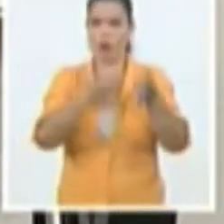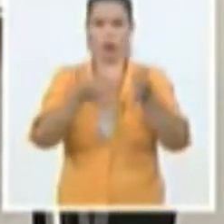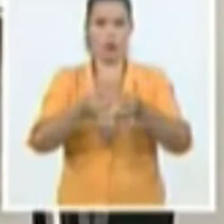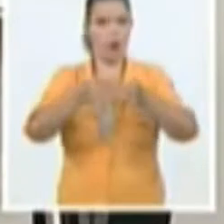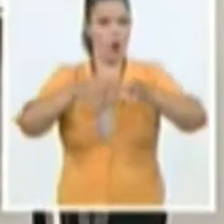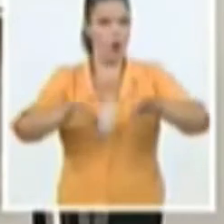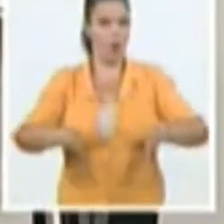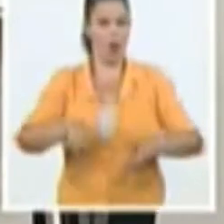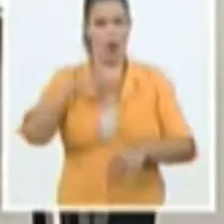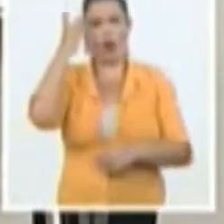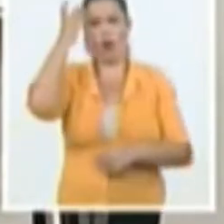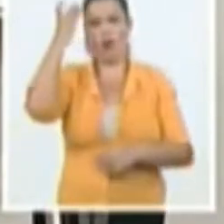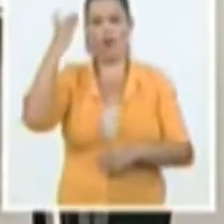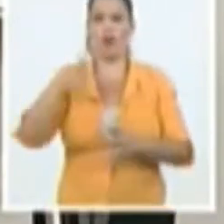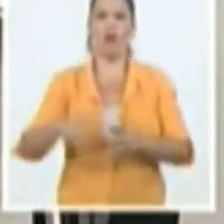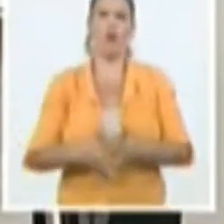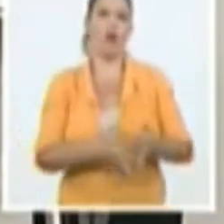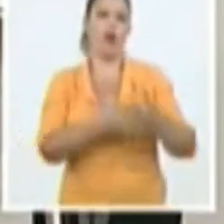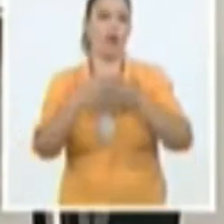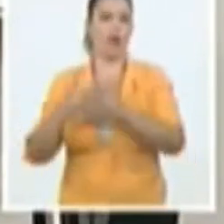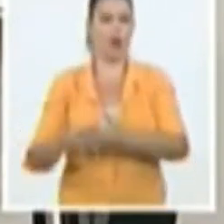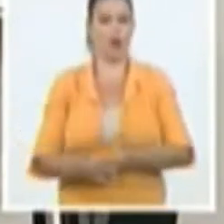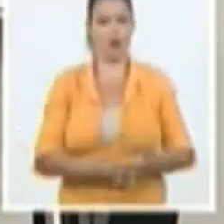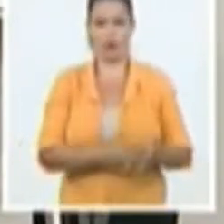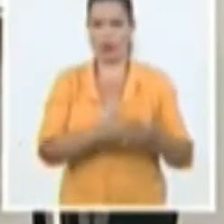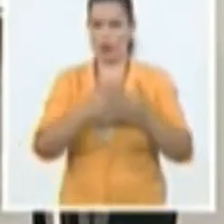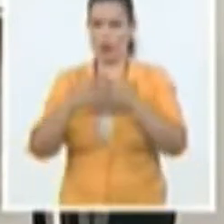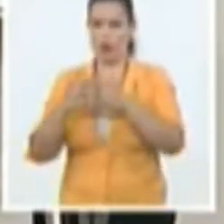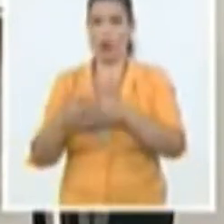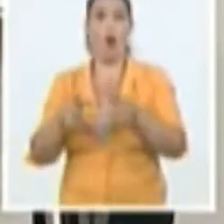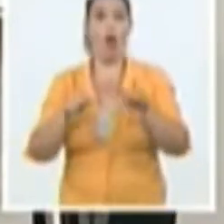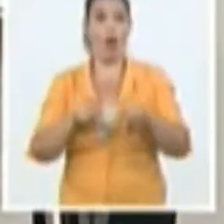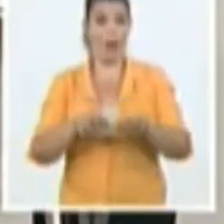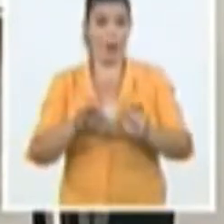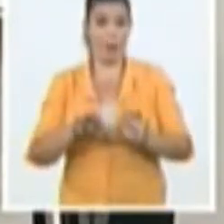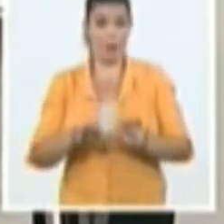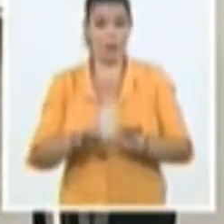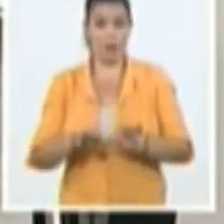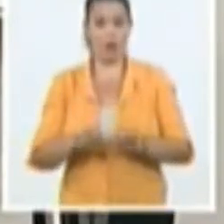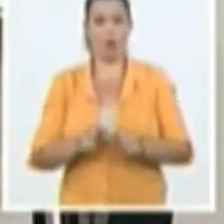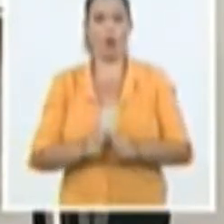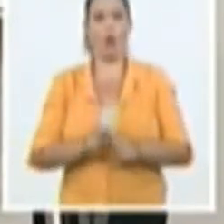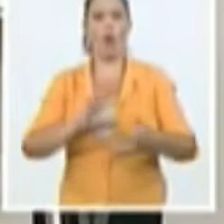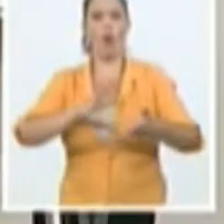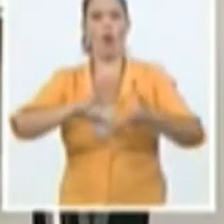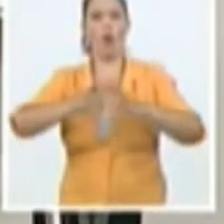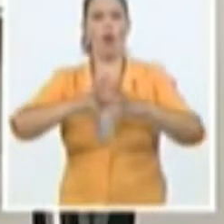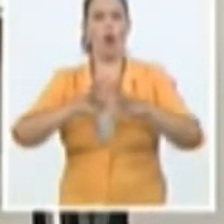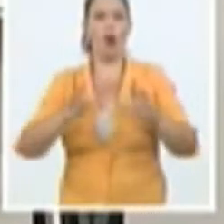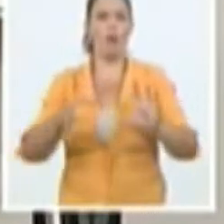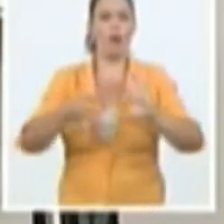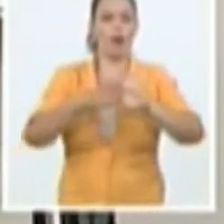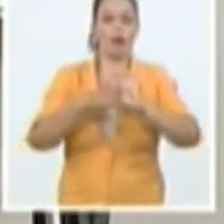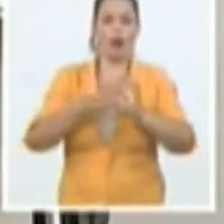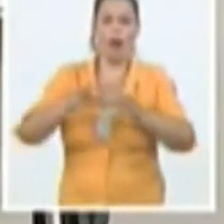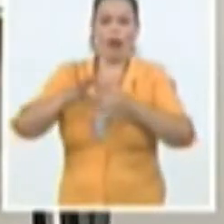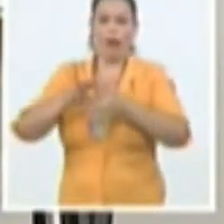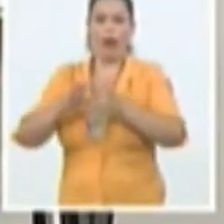Unidos, por lo cual se ha creado un entramado de instituciones y